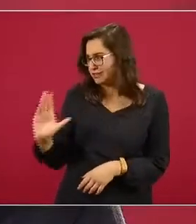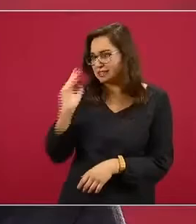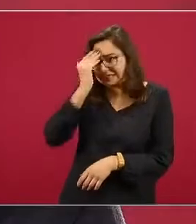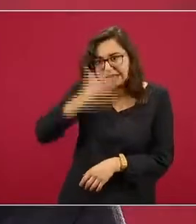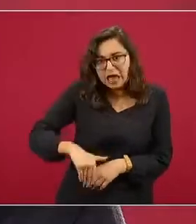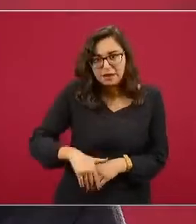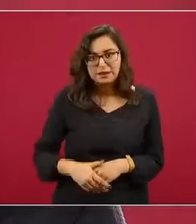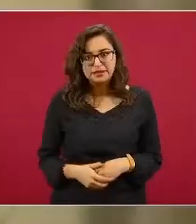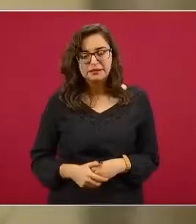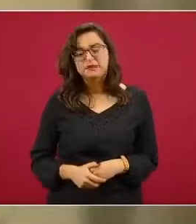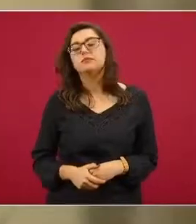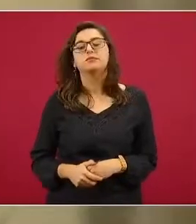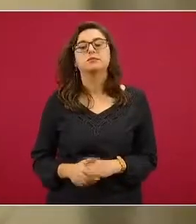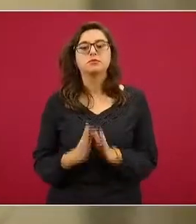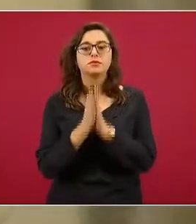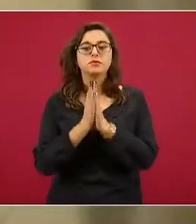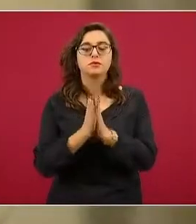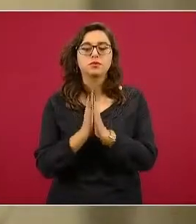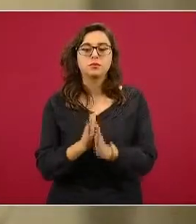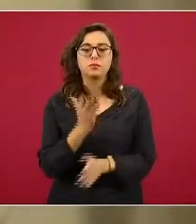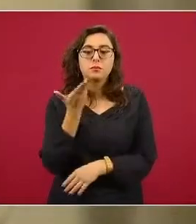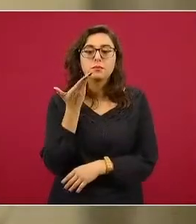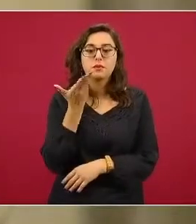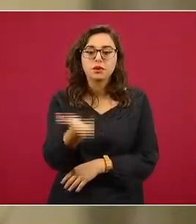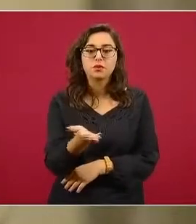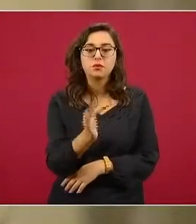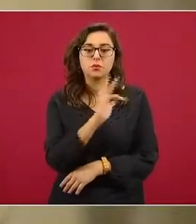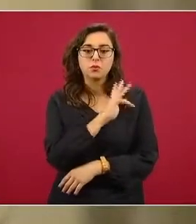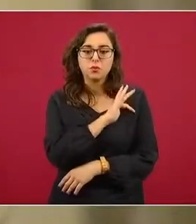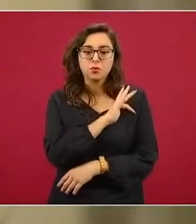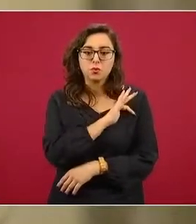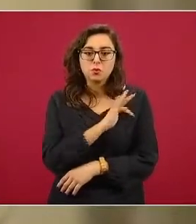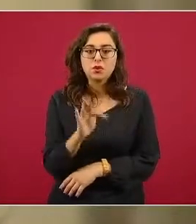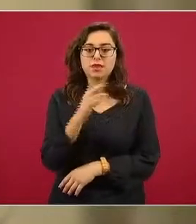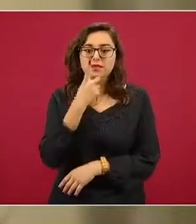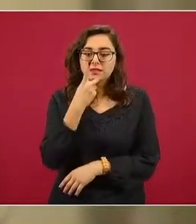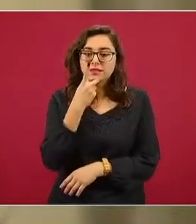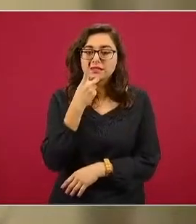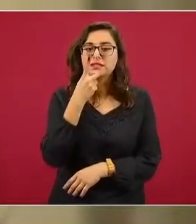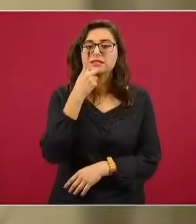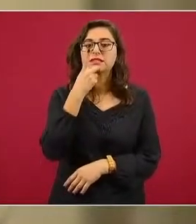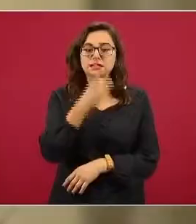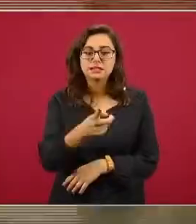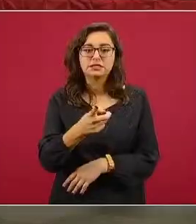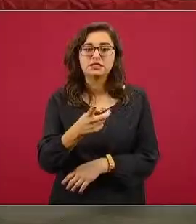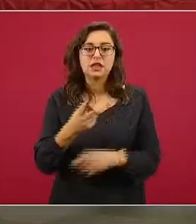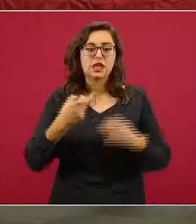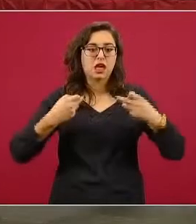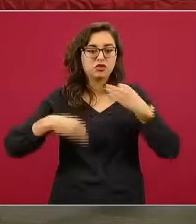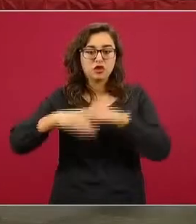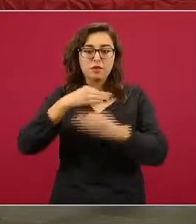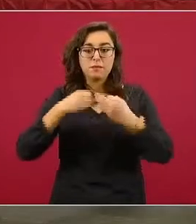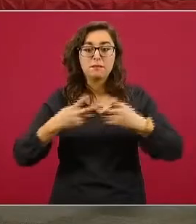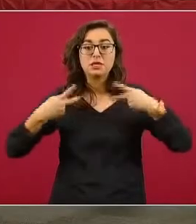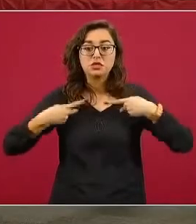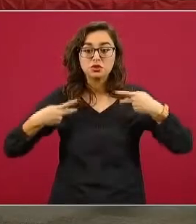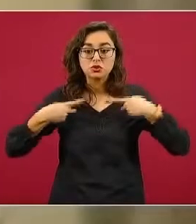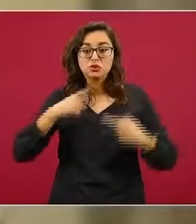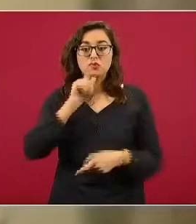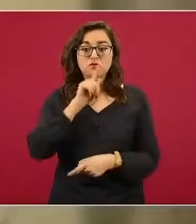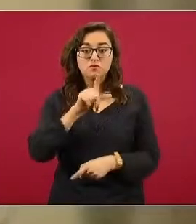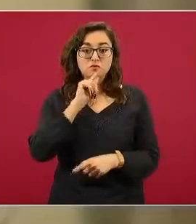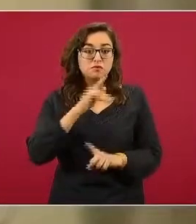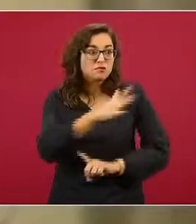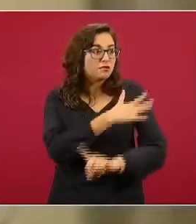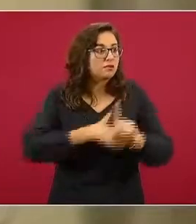Y yo sí le pediría de la manera más atenta que por favor nos dijera a la ciudadanía de Jalisco cuál es la